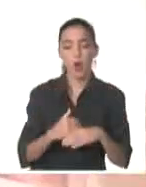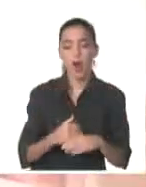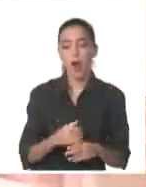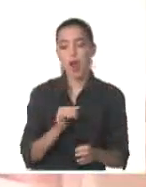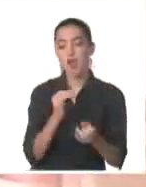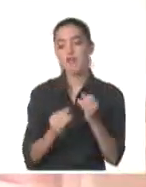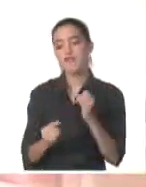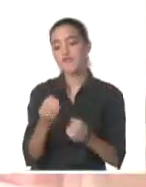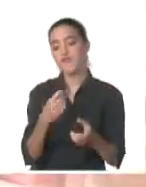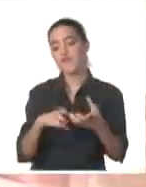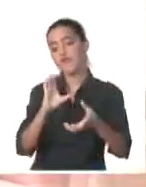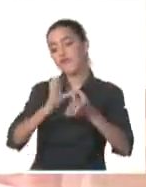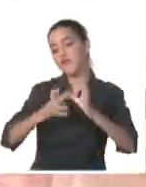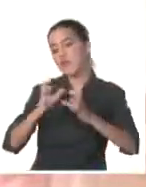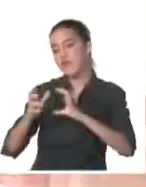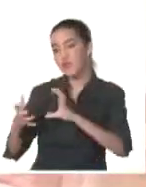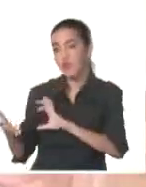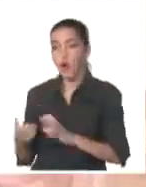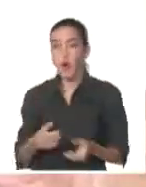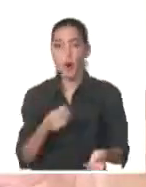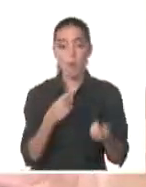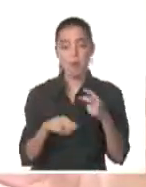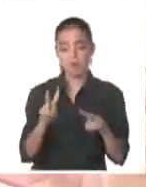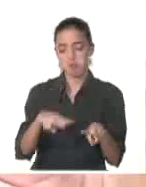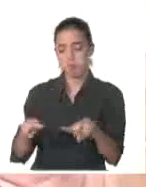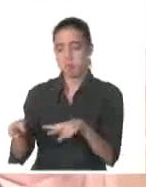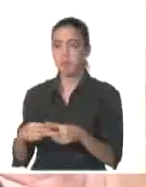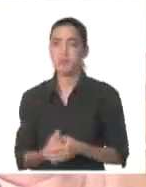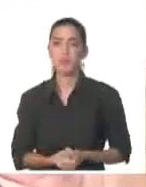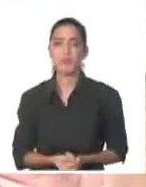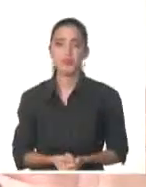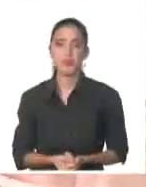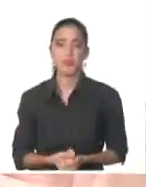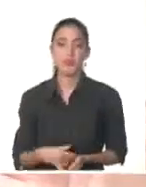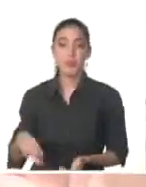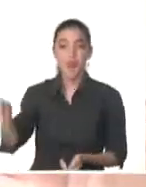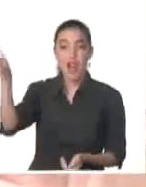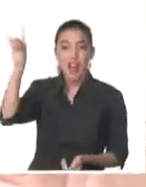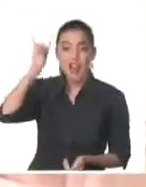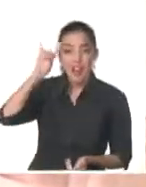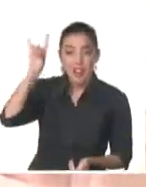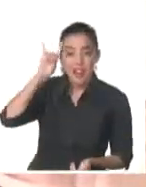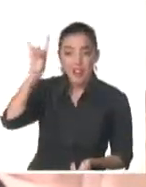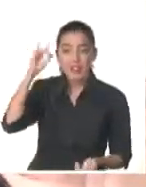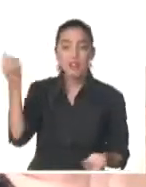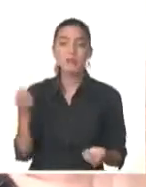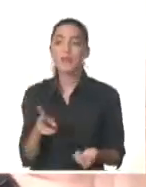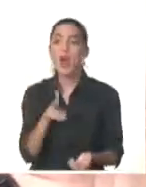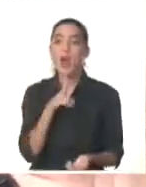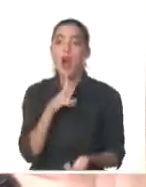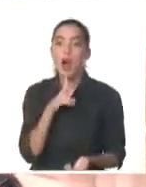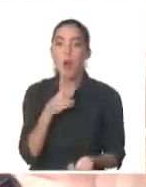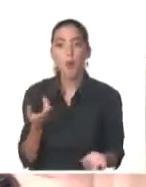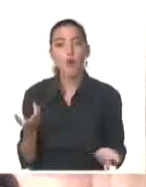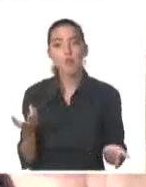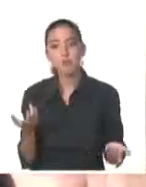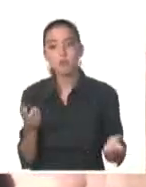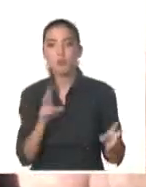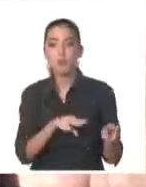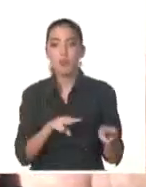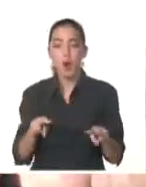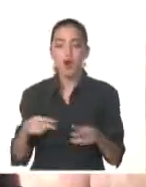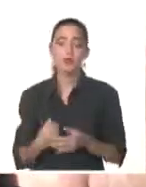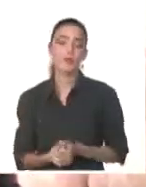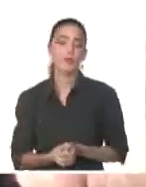en el municipio. Alimentos, arroz, leche, tenemos agua. Esa comunidad no puede consumir agua porque el agua está